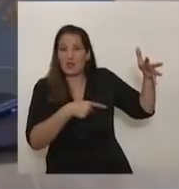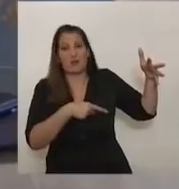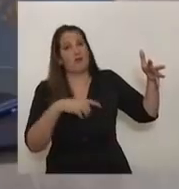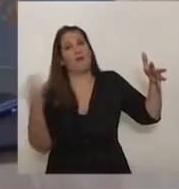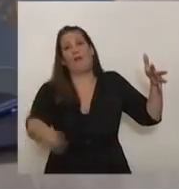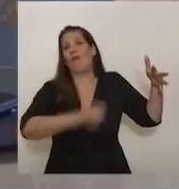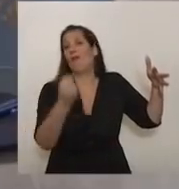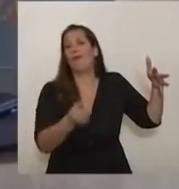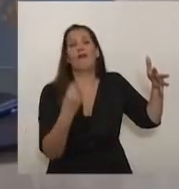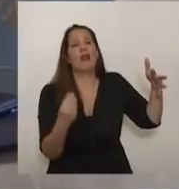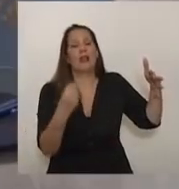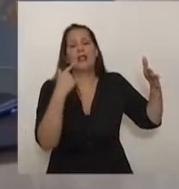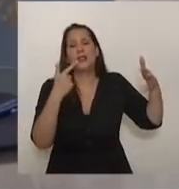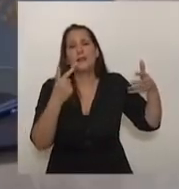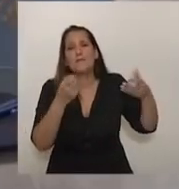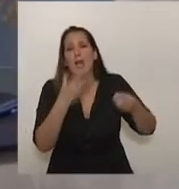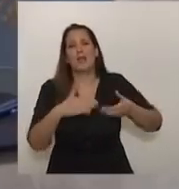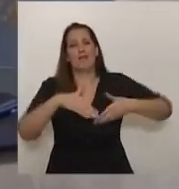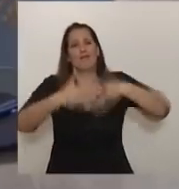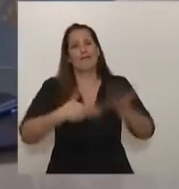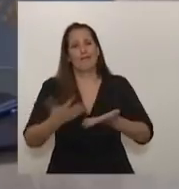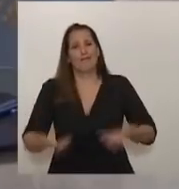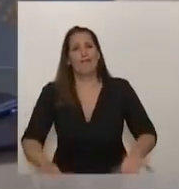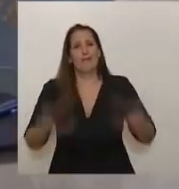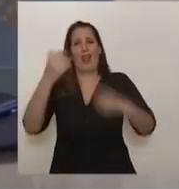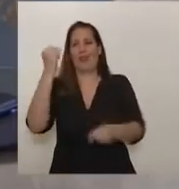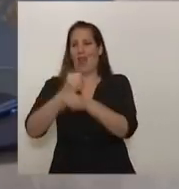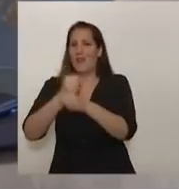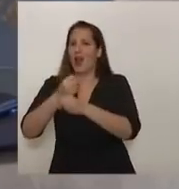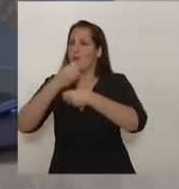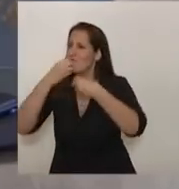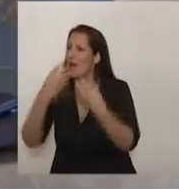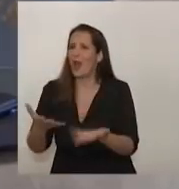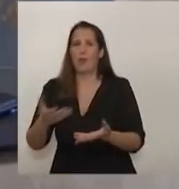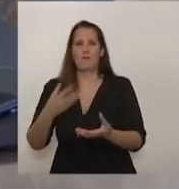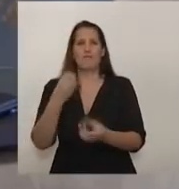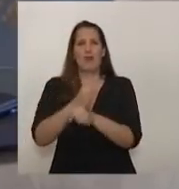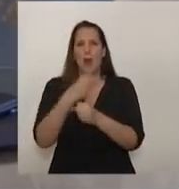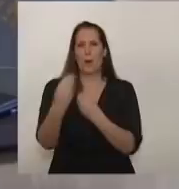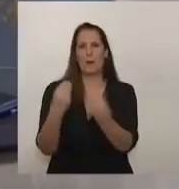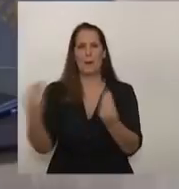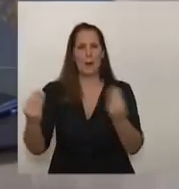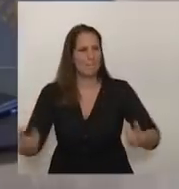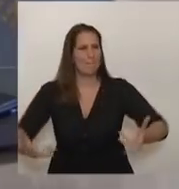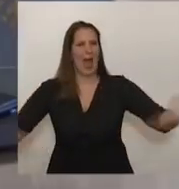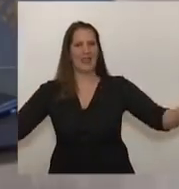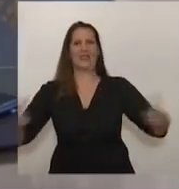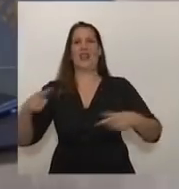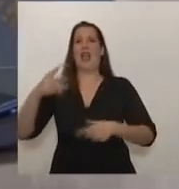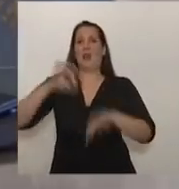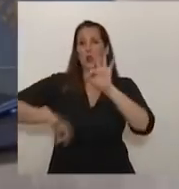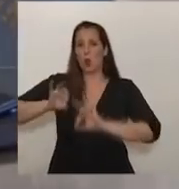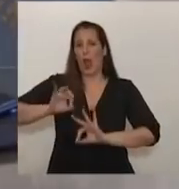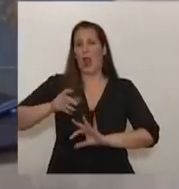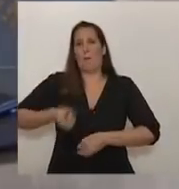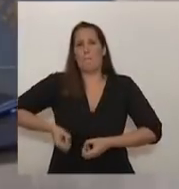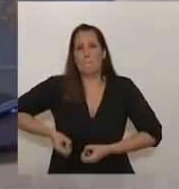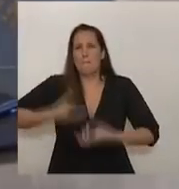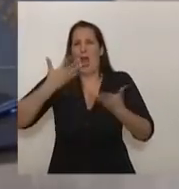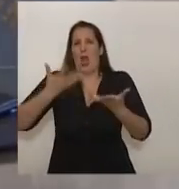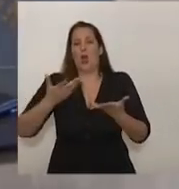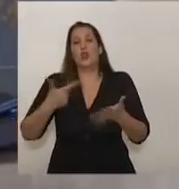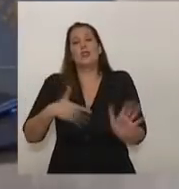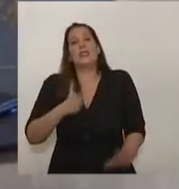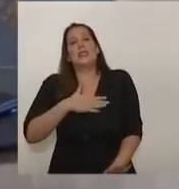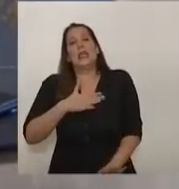crecer y tener más trabajo y mejores salarios. Lamento no haber podido ofrecer mejores resultados en